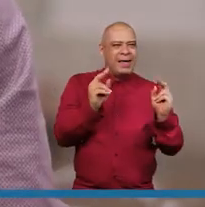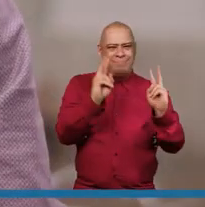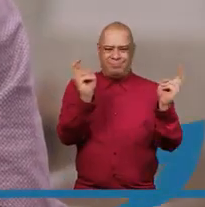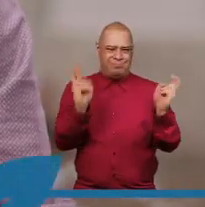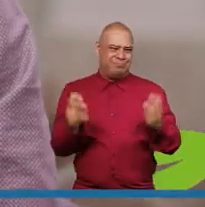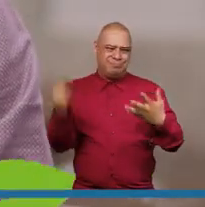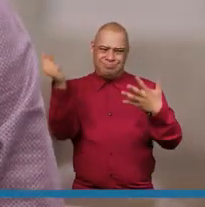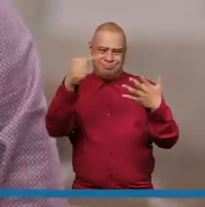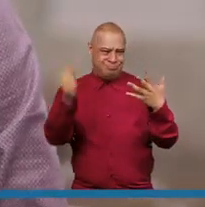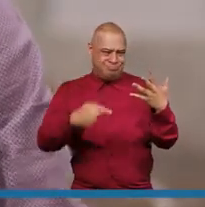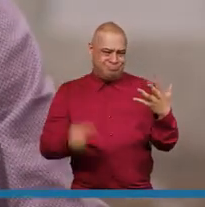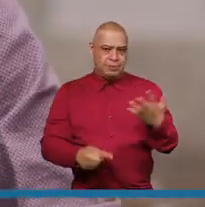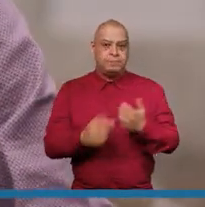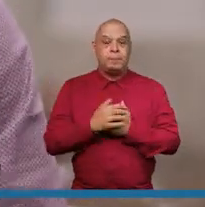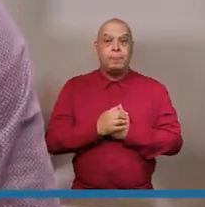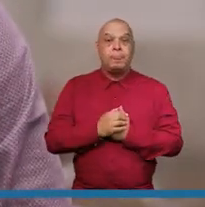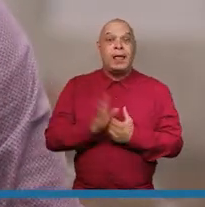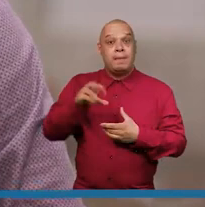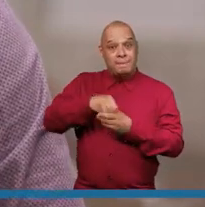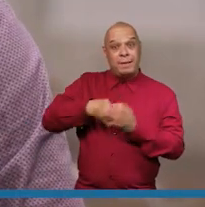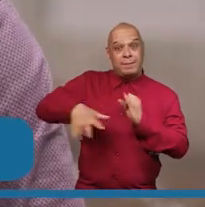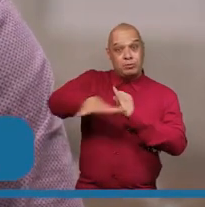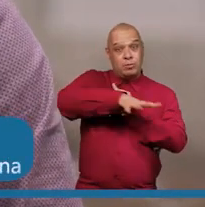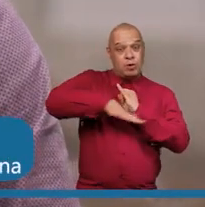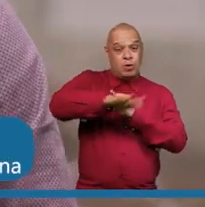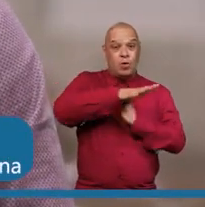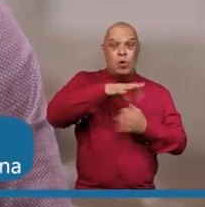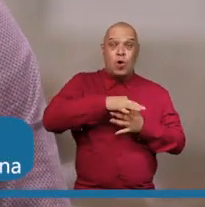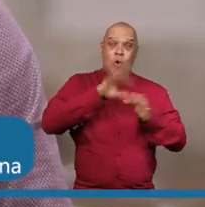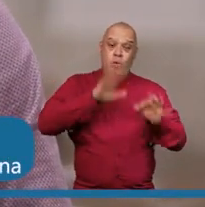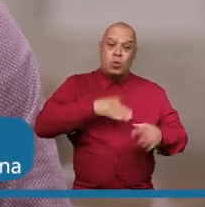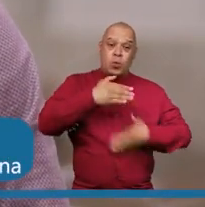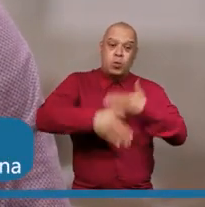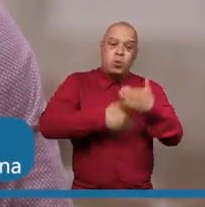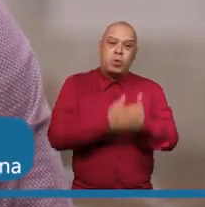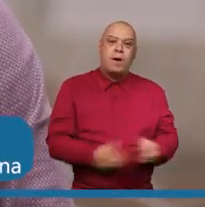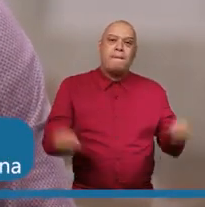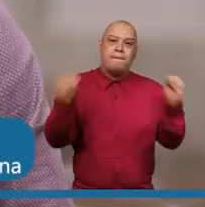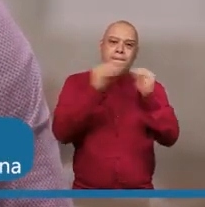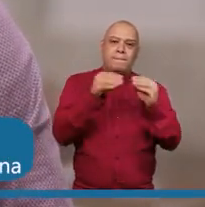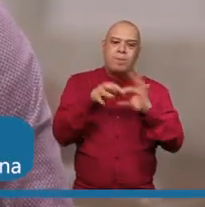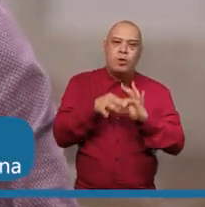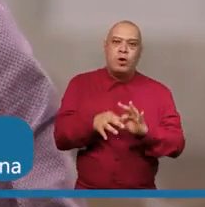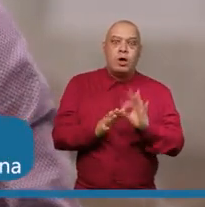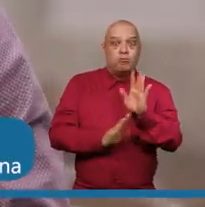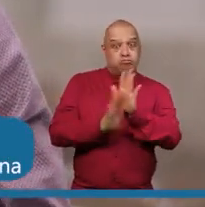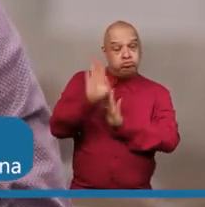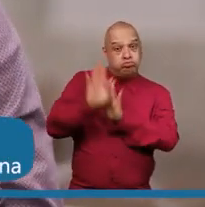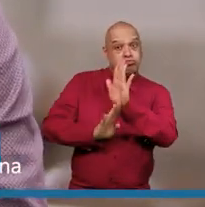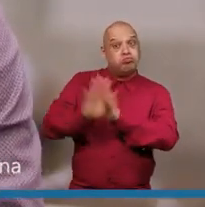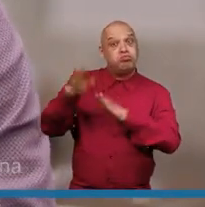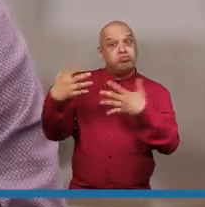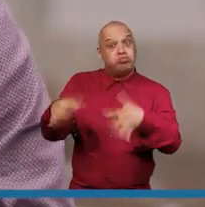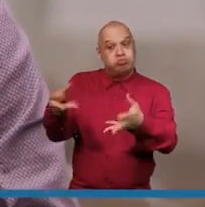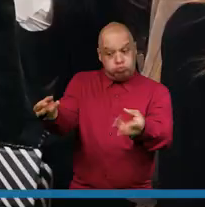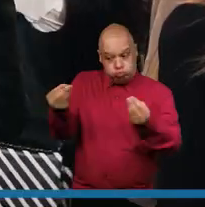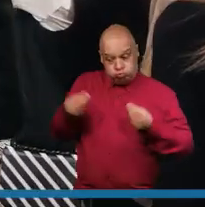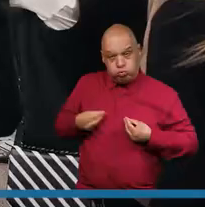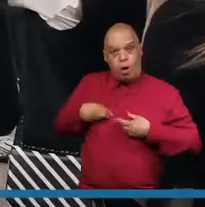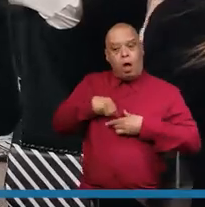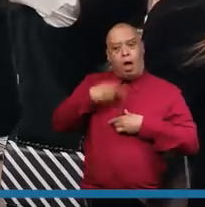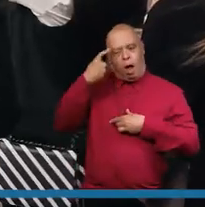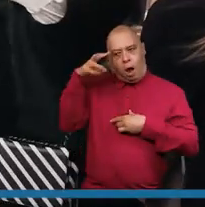La acción internacional que hace Medellín y su área metropolitana, pues para nosotros ha sido inspiradora, nos hemos enriquecido mucho, hemos intercambiado